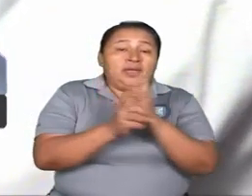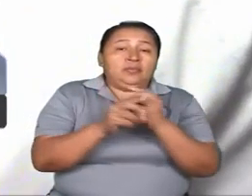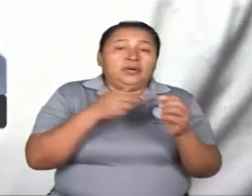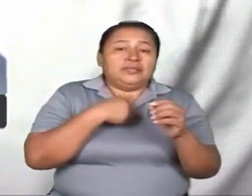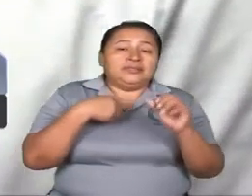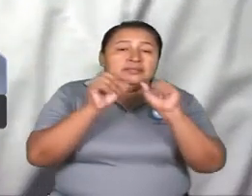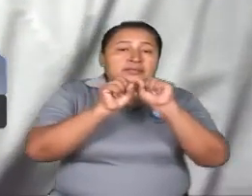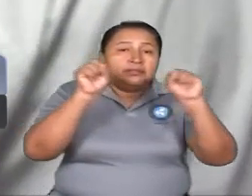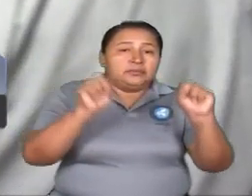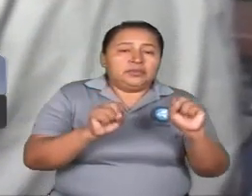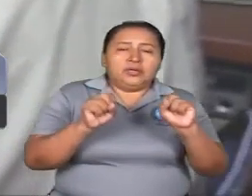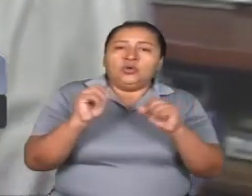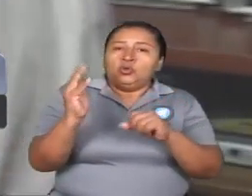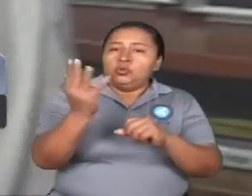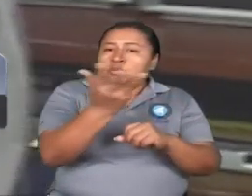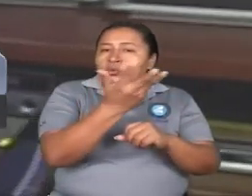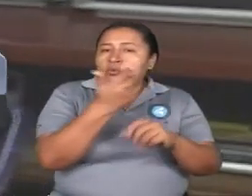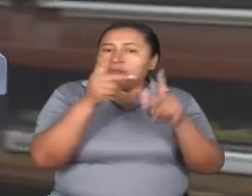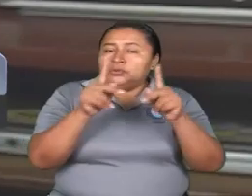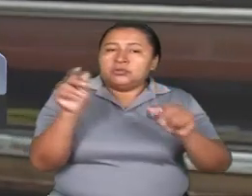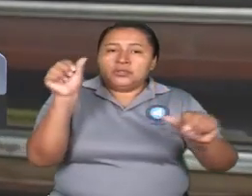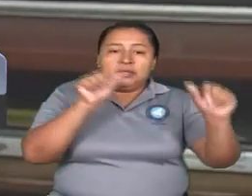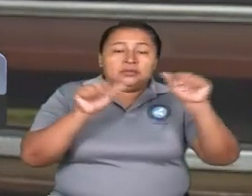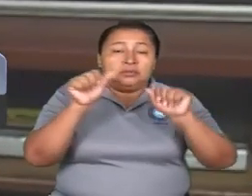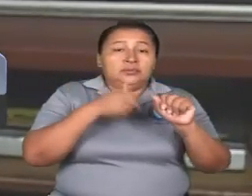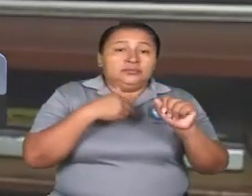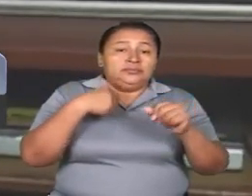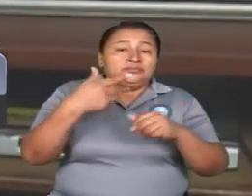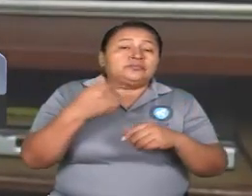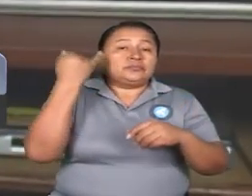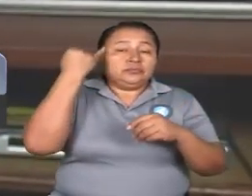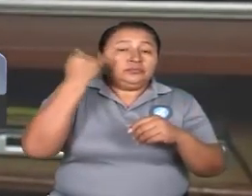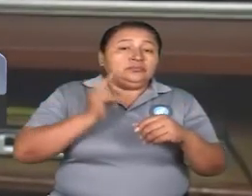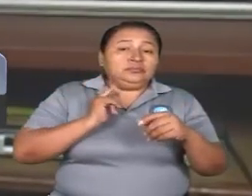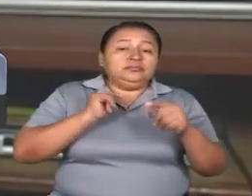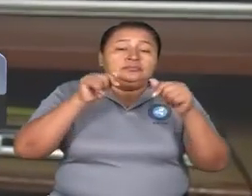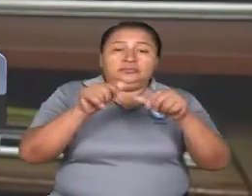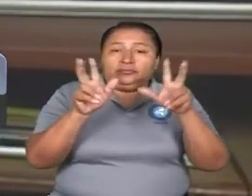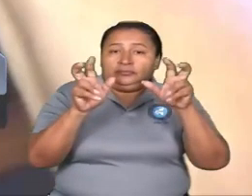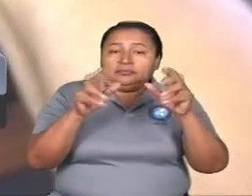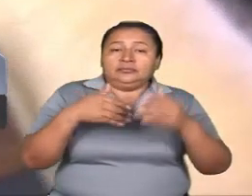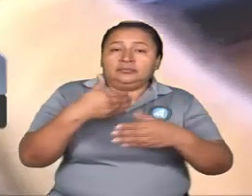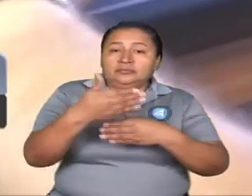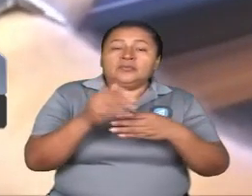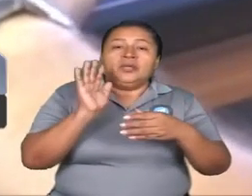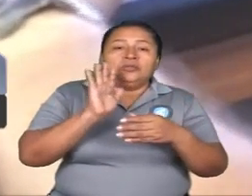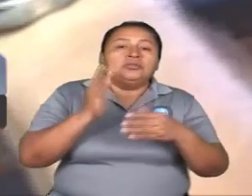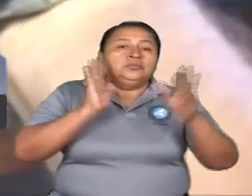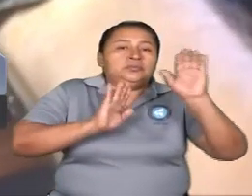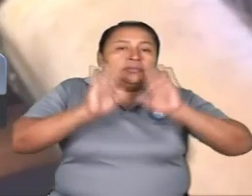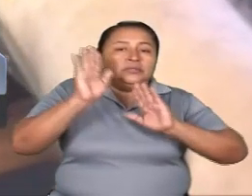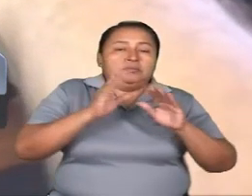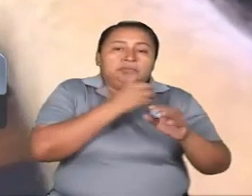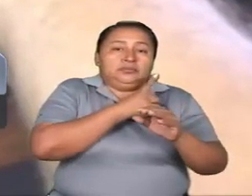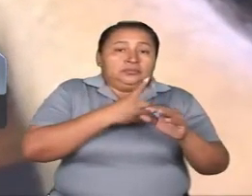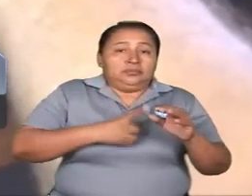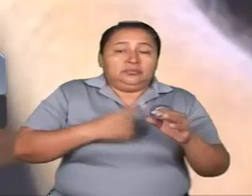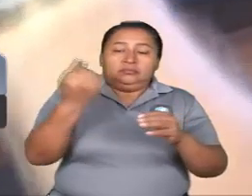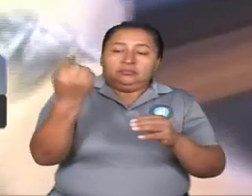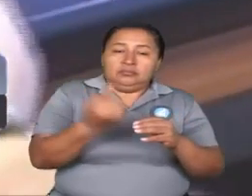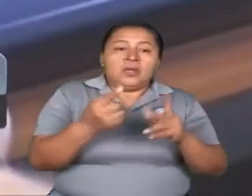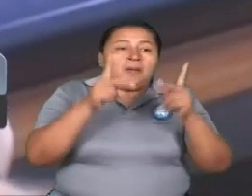taller con todos los actores que tenían interés en este tema y entonces participaban diputados